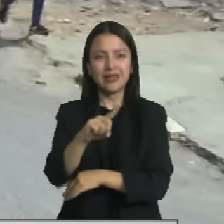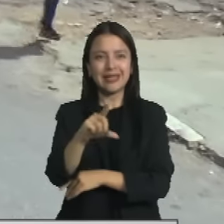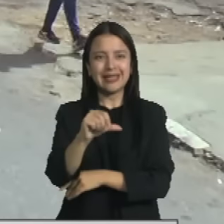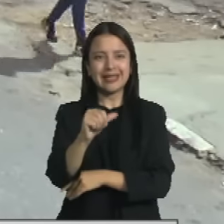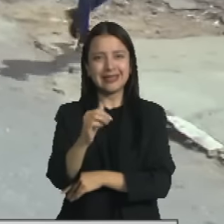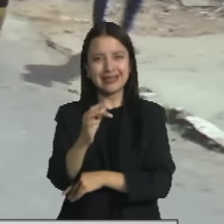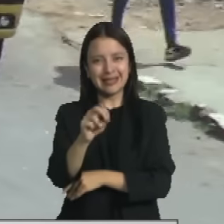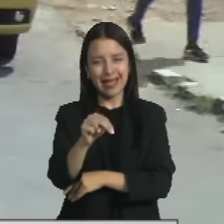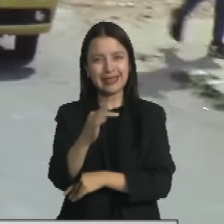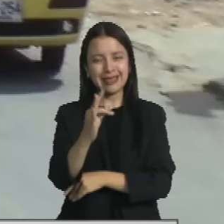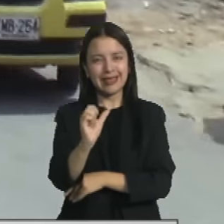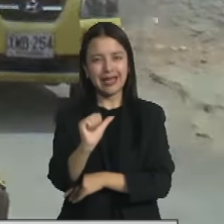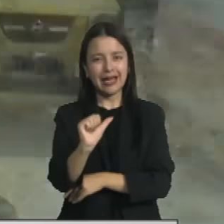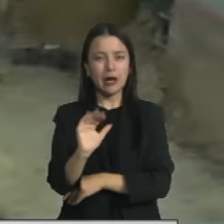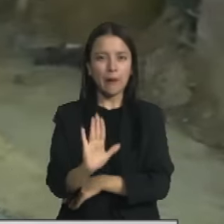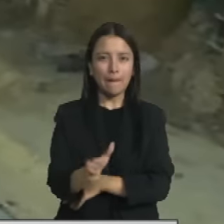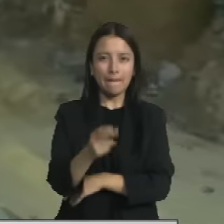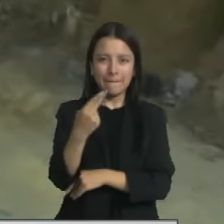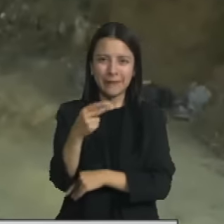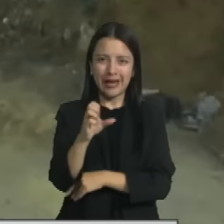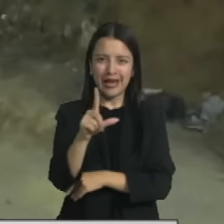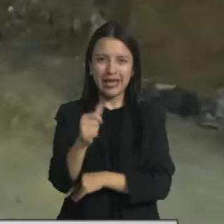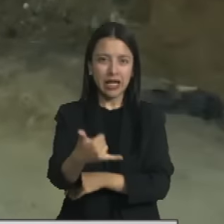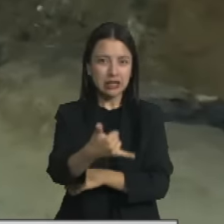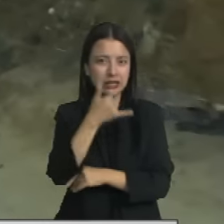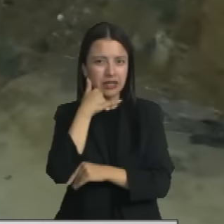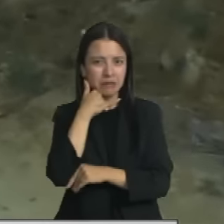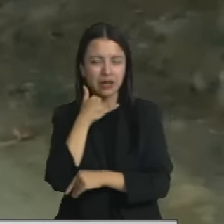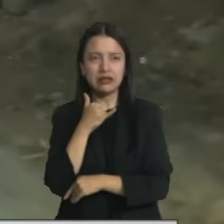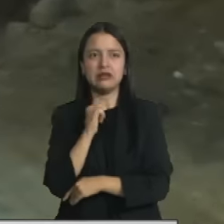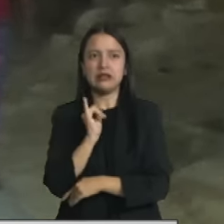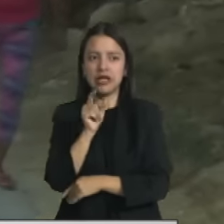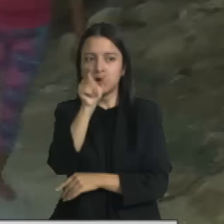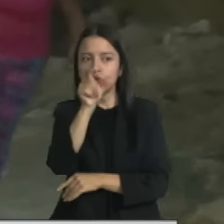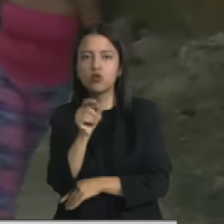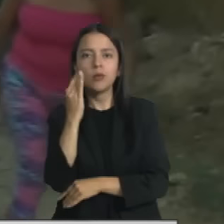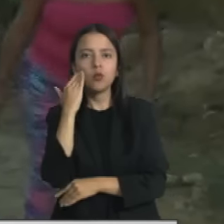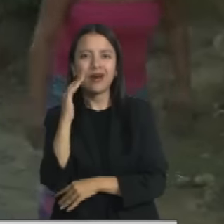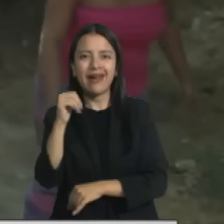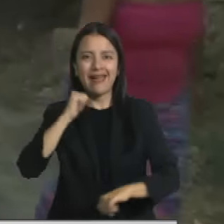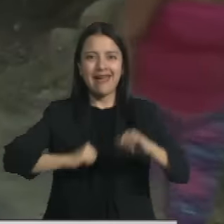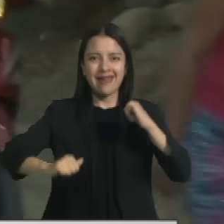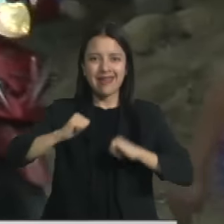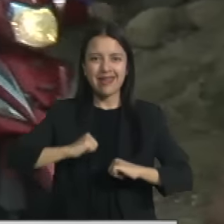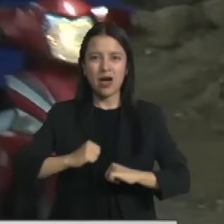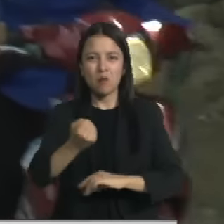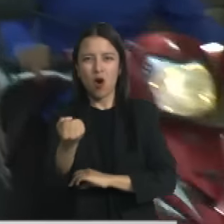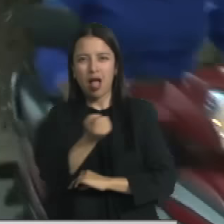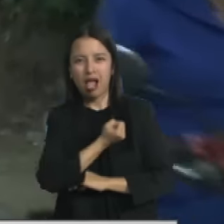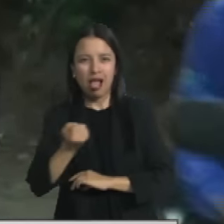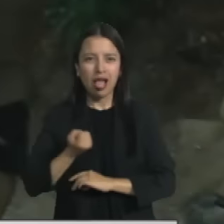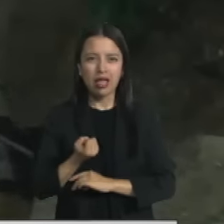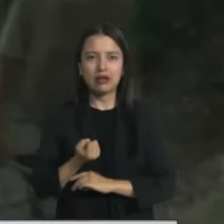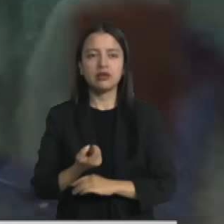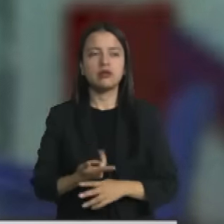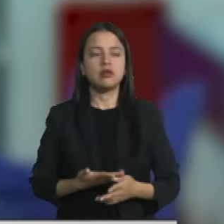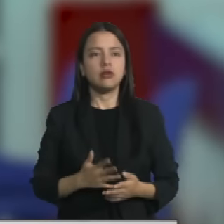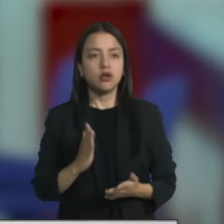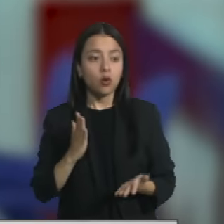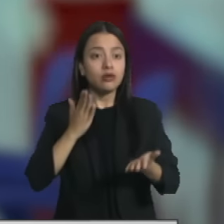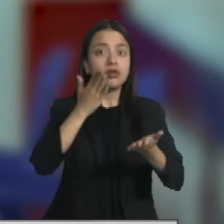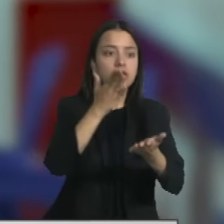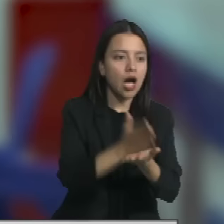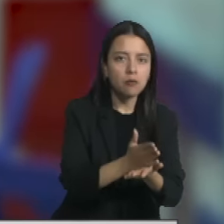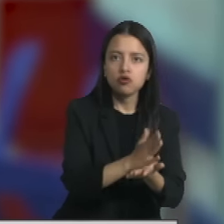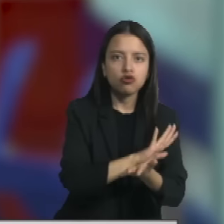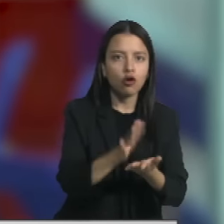sexo femenino por arma blanca. La patrulla al llegar al lugar de los hechos verifica, pero ya la persona es trasladada al Hospital del